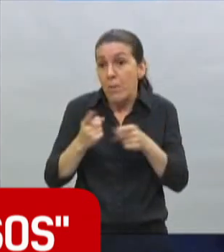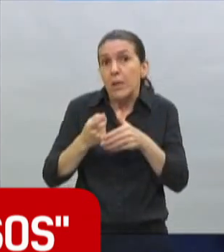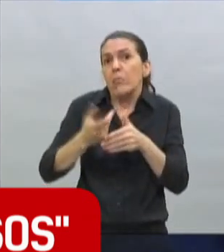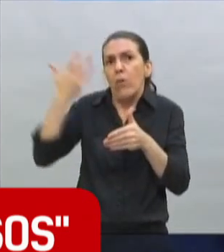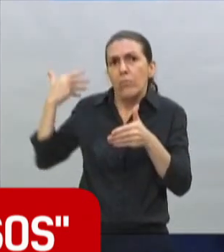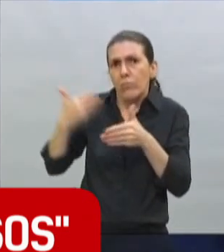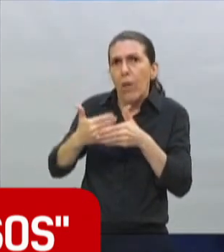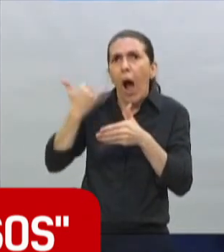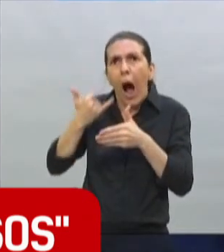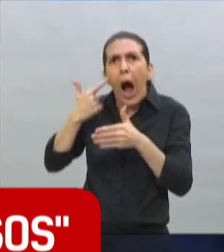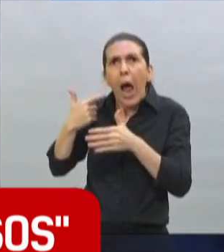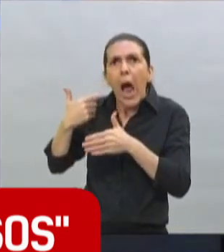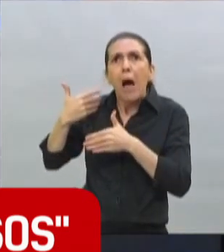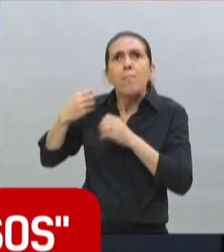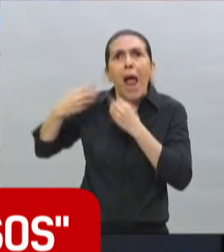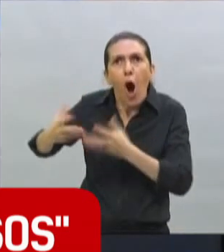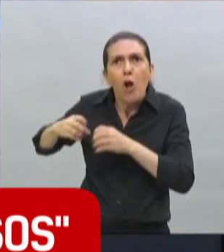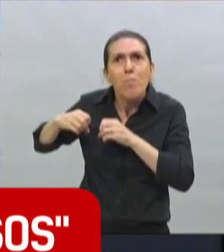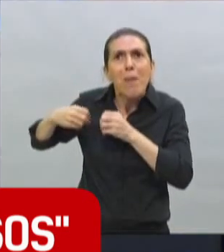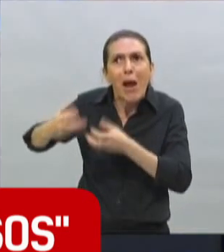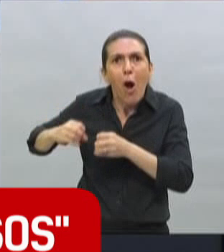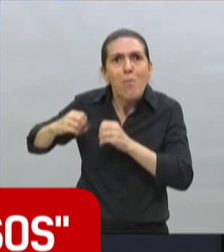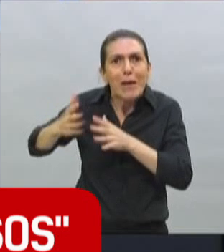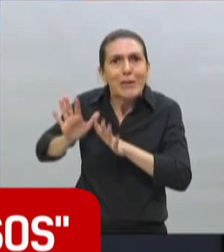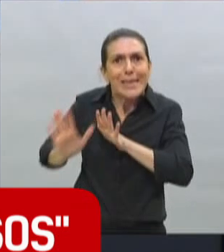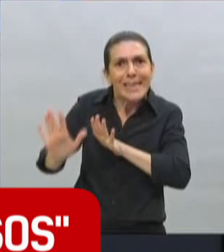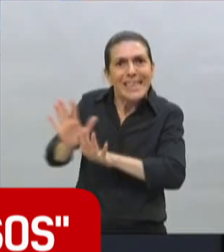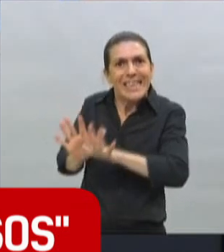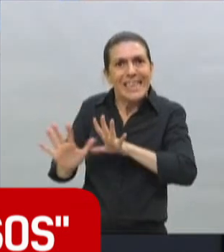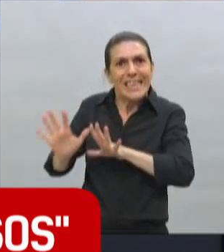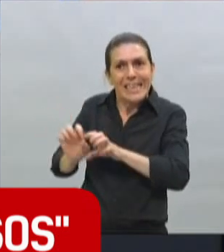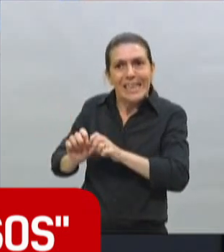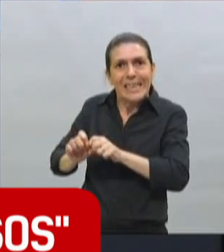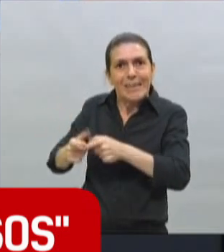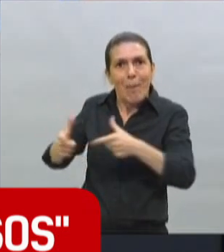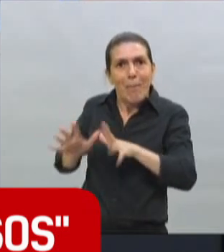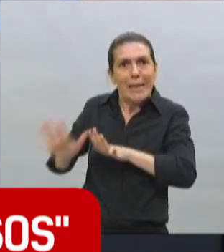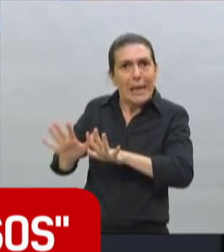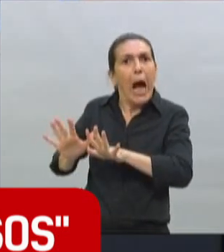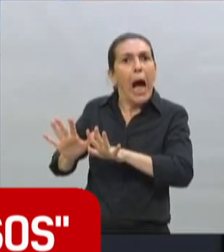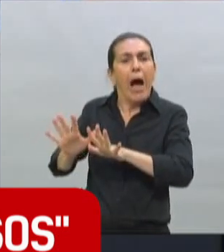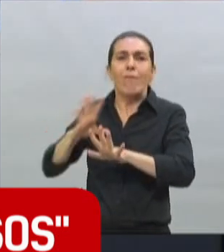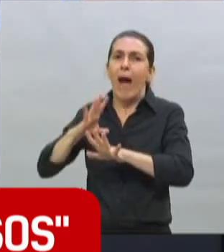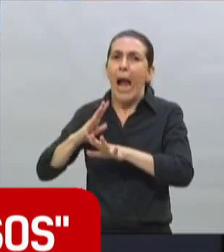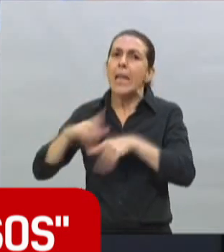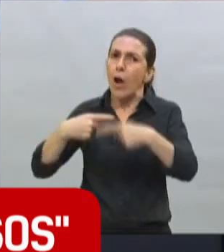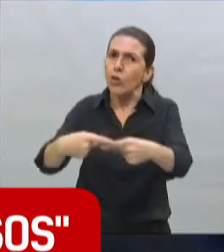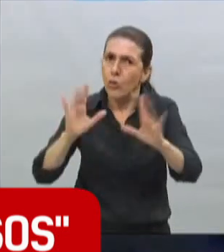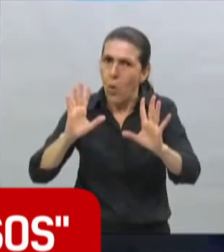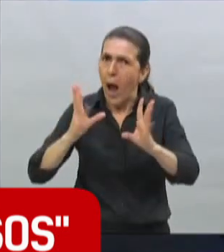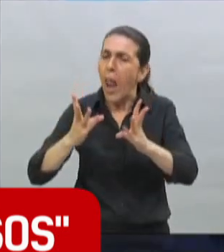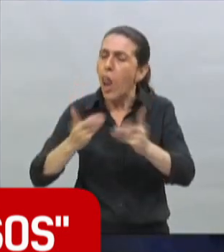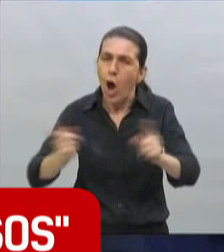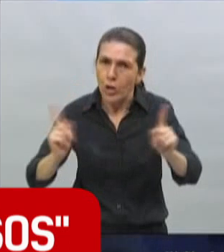pasos importantes, estamos lejos de decir que esto está terminado.